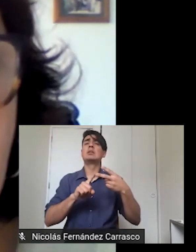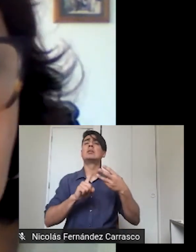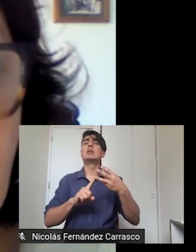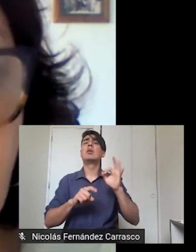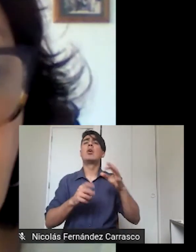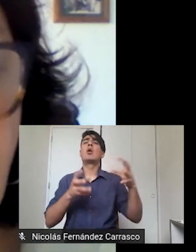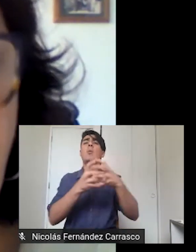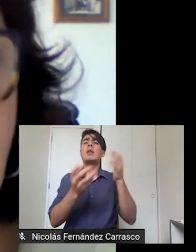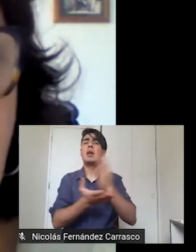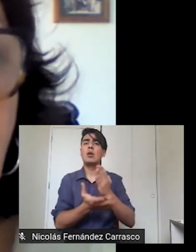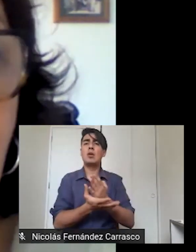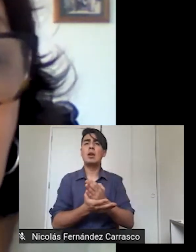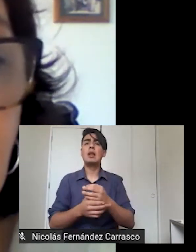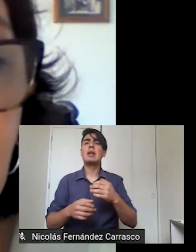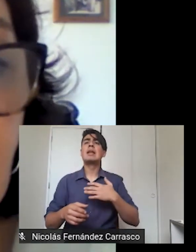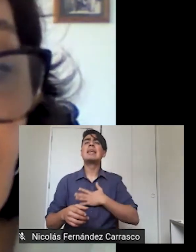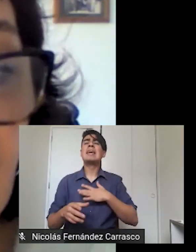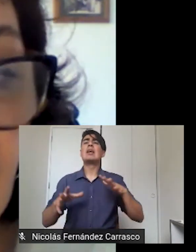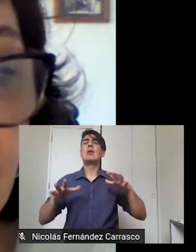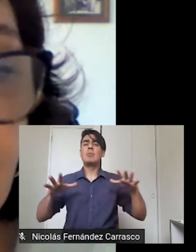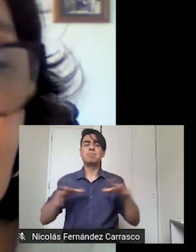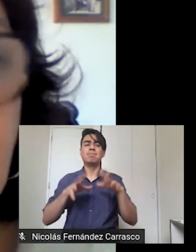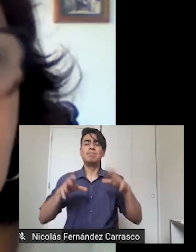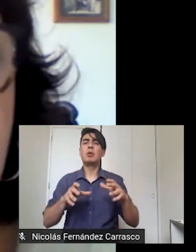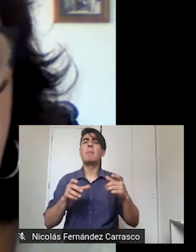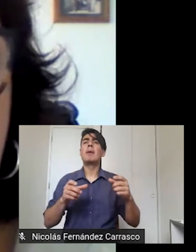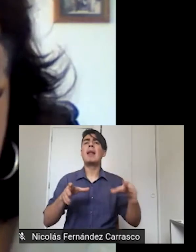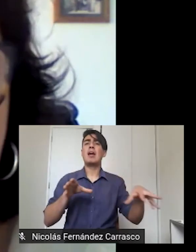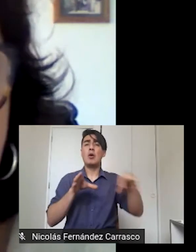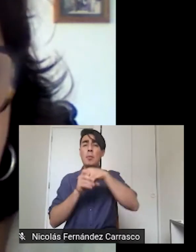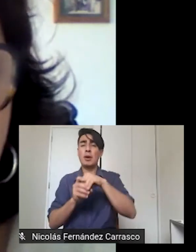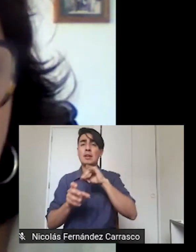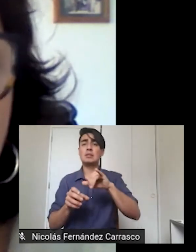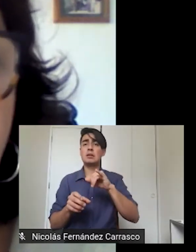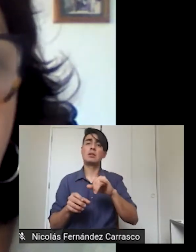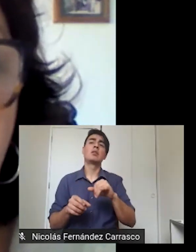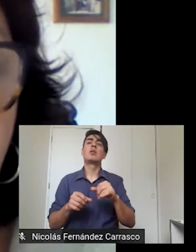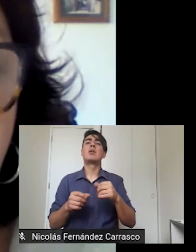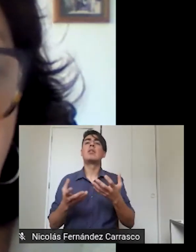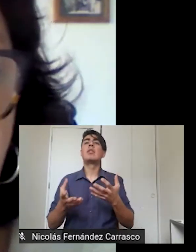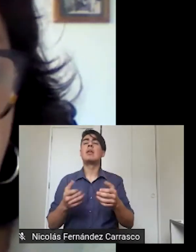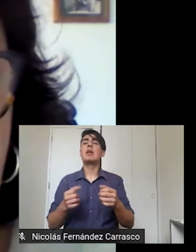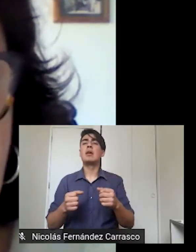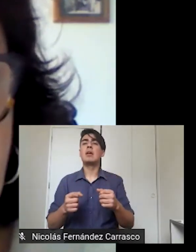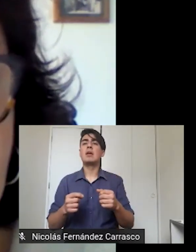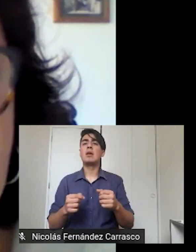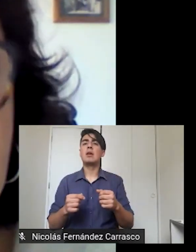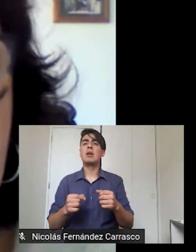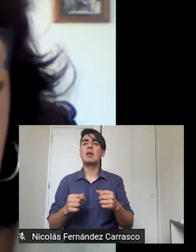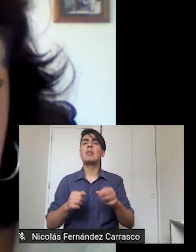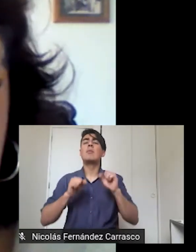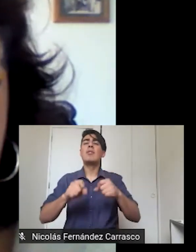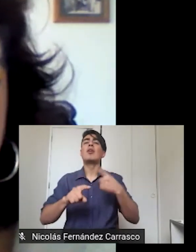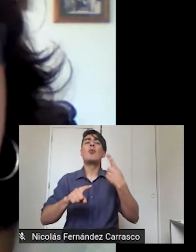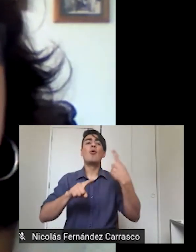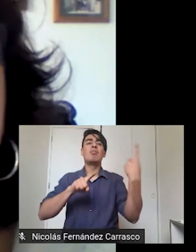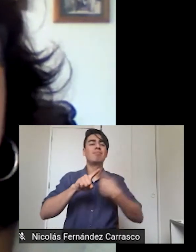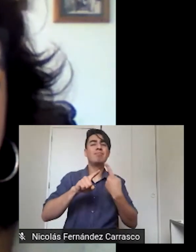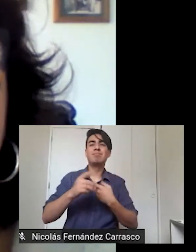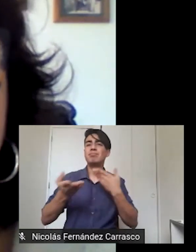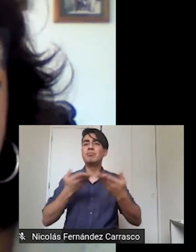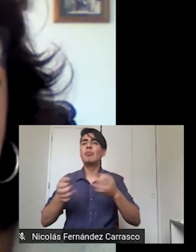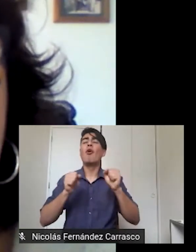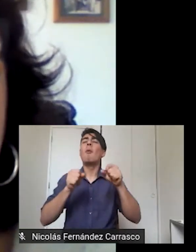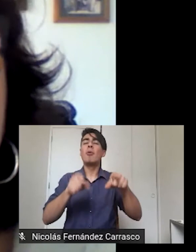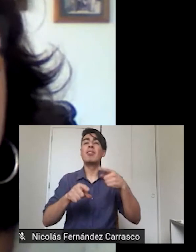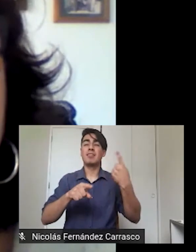falta de manejo, ¿no es cierto?, en el tema del diálogo. Entonces, esos son como los focos, ¿no es cierto?, que se dan, y sobre todo en